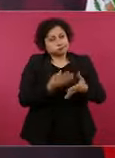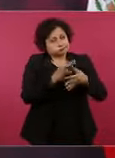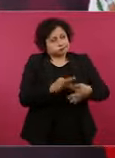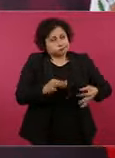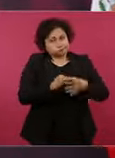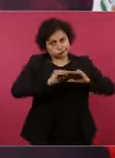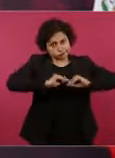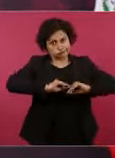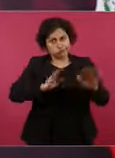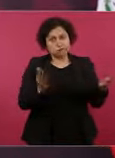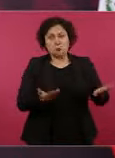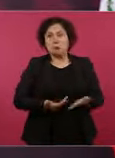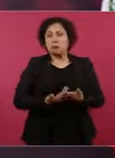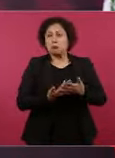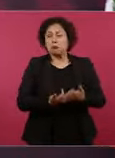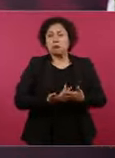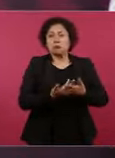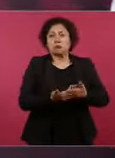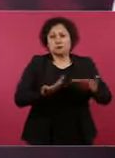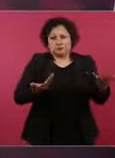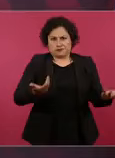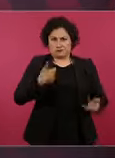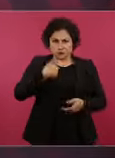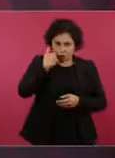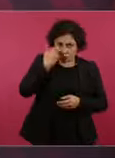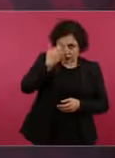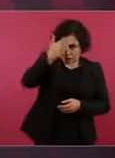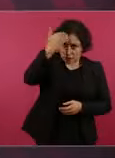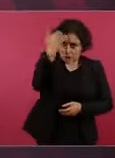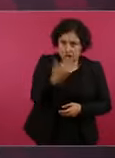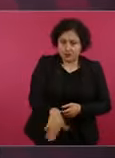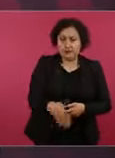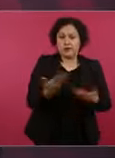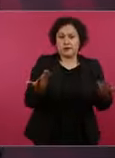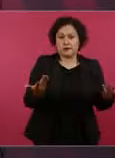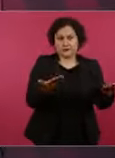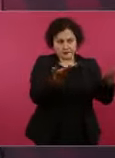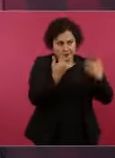que nos dijera